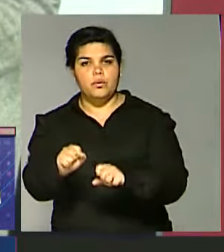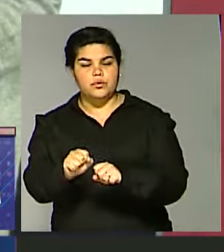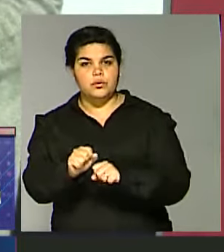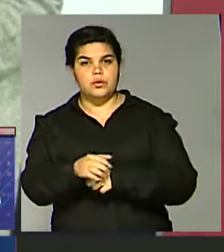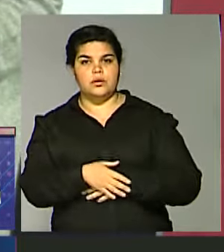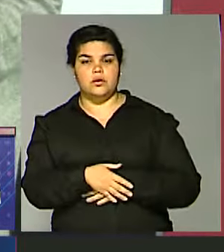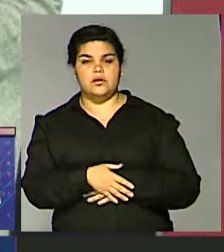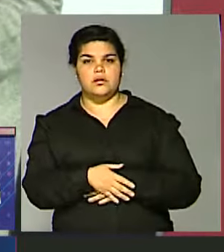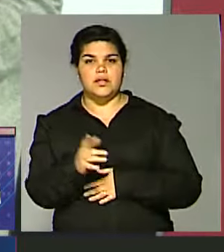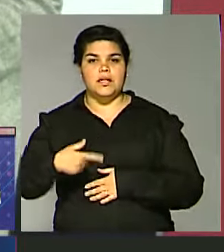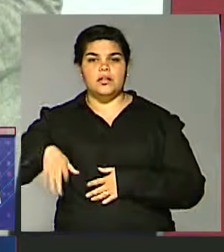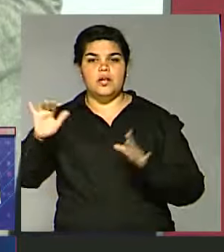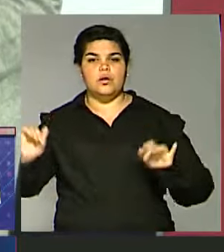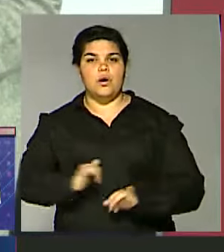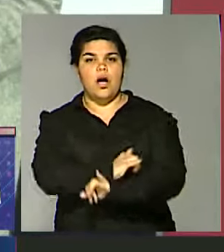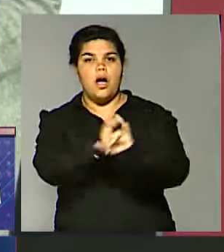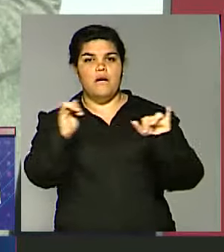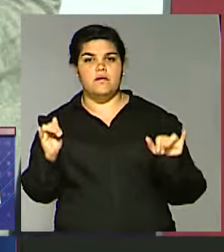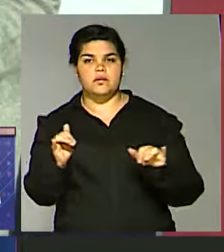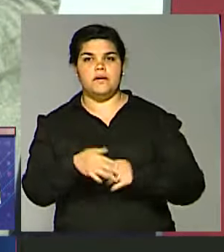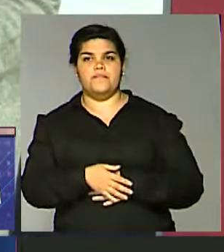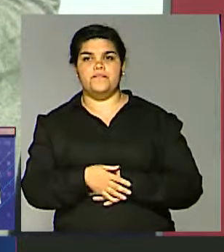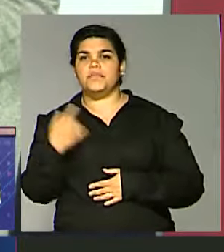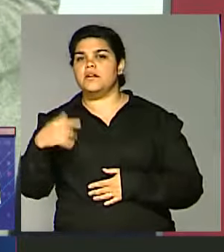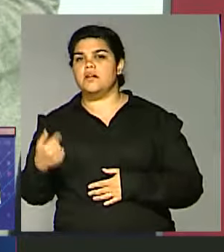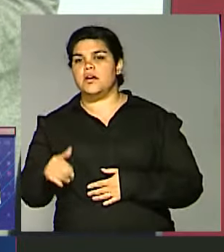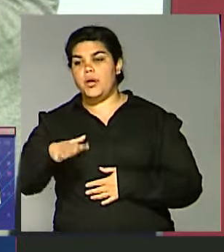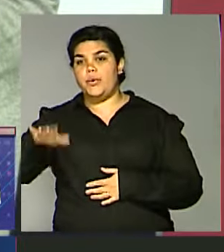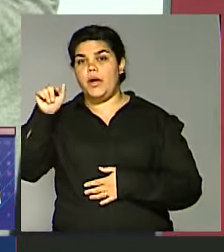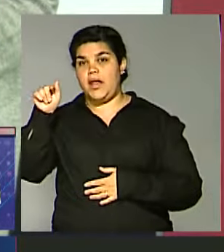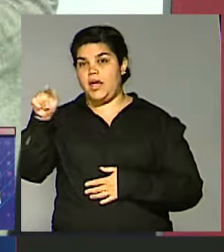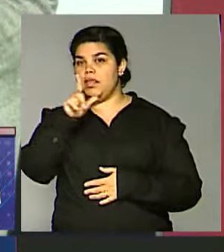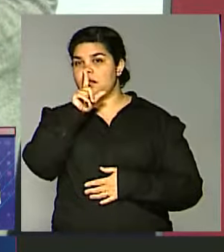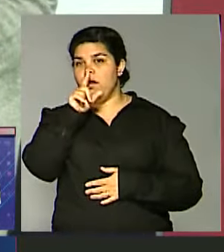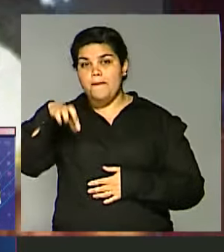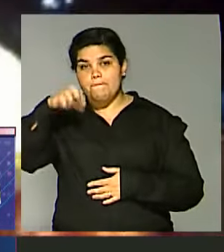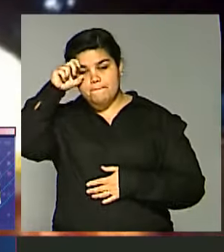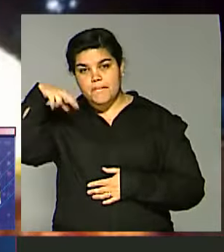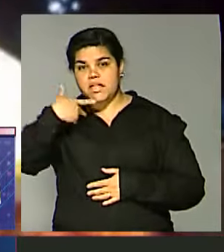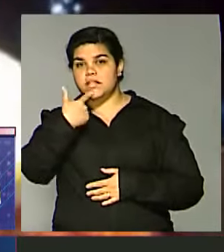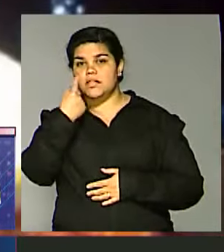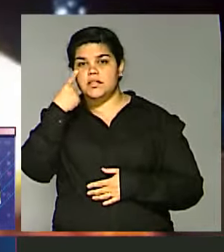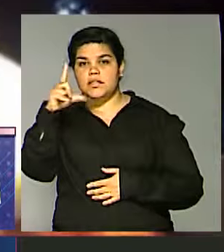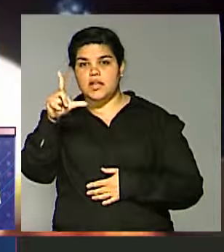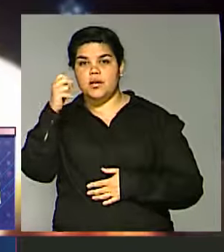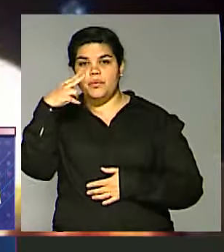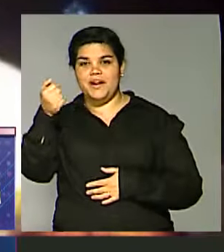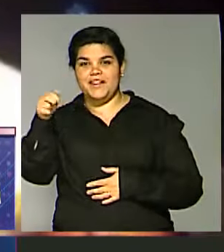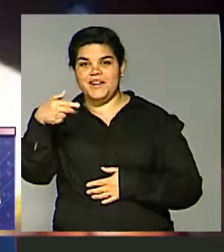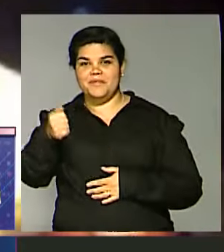de alguna manera dieron a conocer sus casos. Y solamente estamos hablando del estado de Pensilvania. Sí, es correcto. Recordemos que